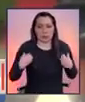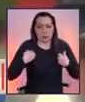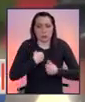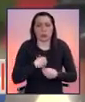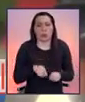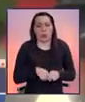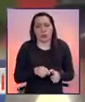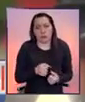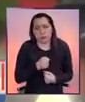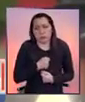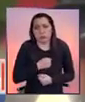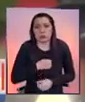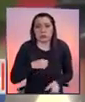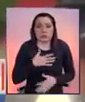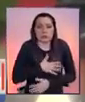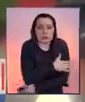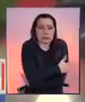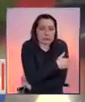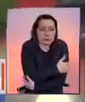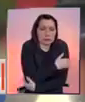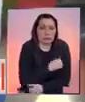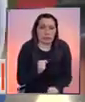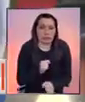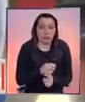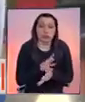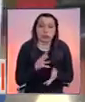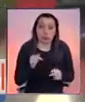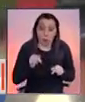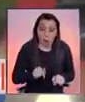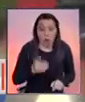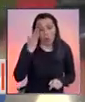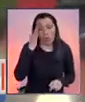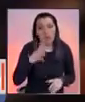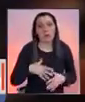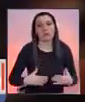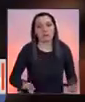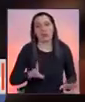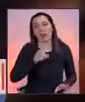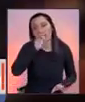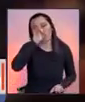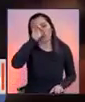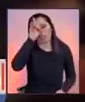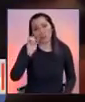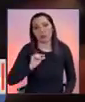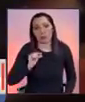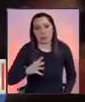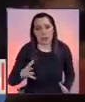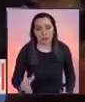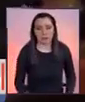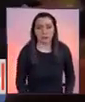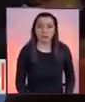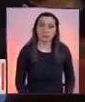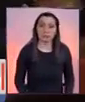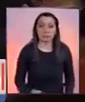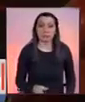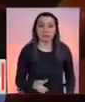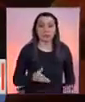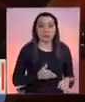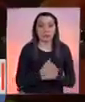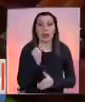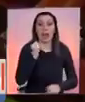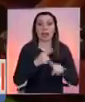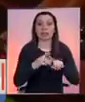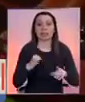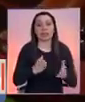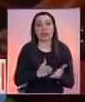muy abrigado porque sentía mucho frío. Hoy en día un poco más acostumbrado. En medio del boom de la Che formó